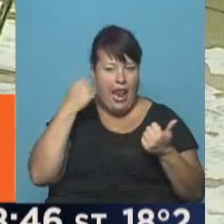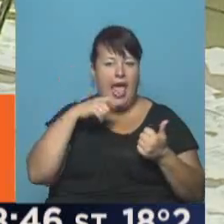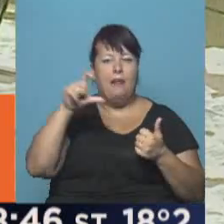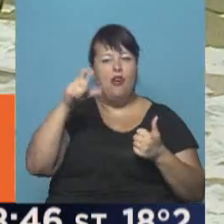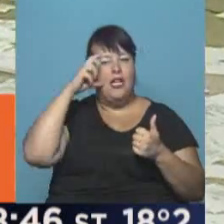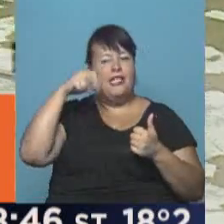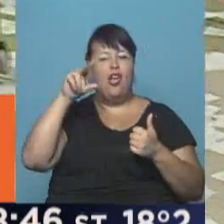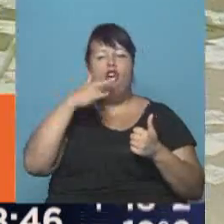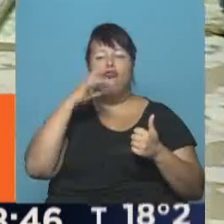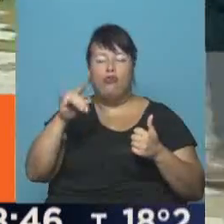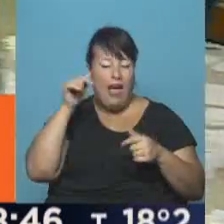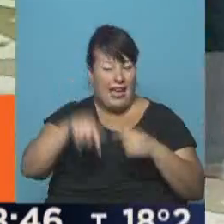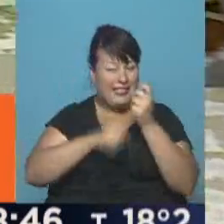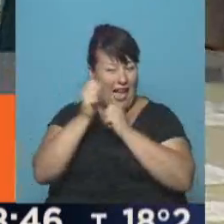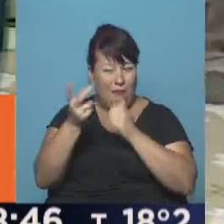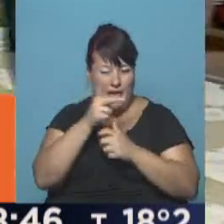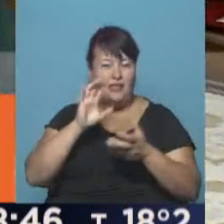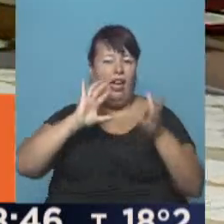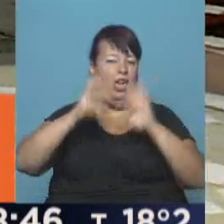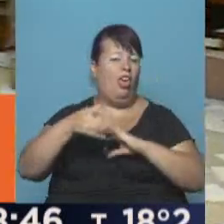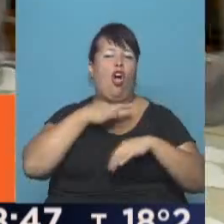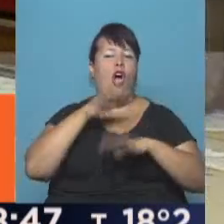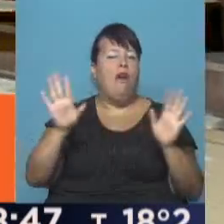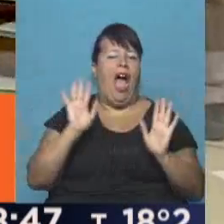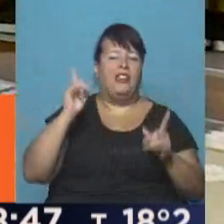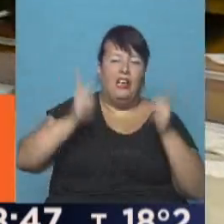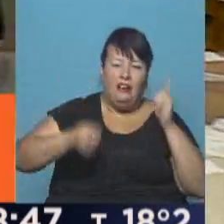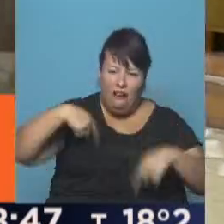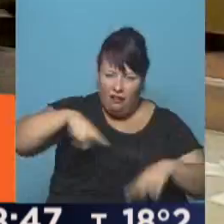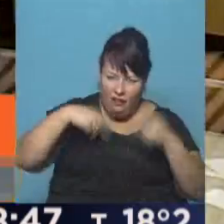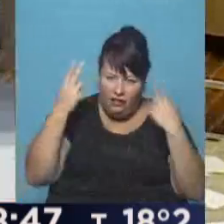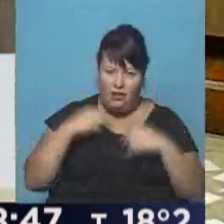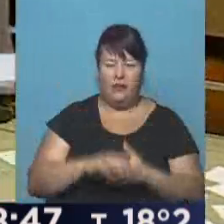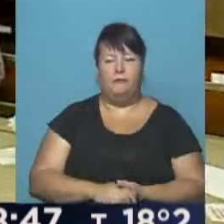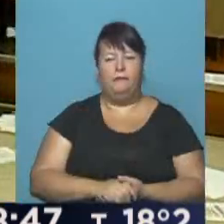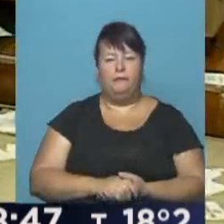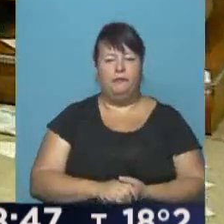de Cencosud, de que estas empresas terminan haciendo lo que quieren con los trabajadores.